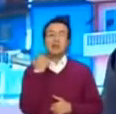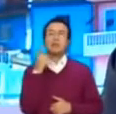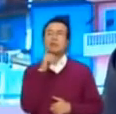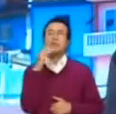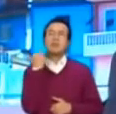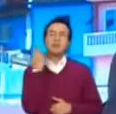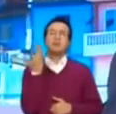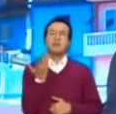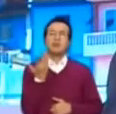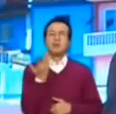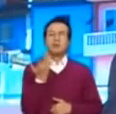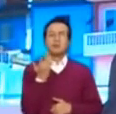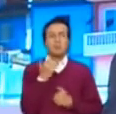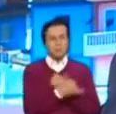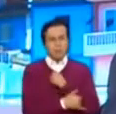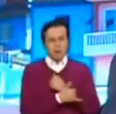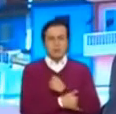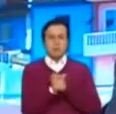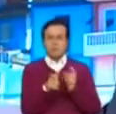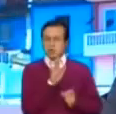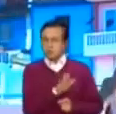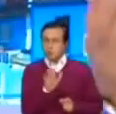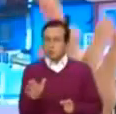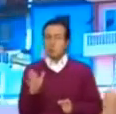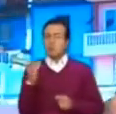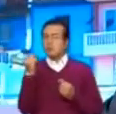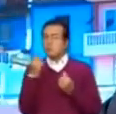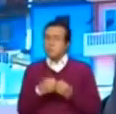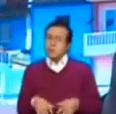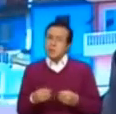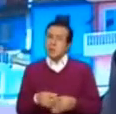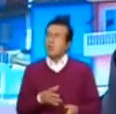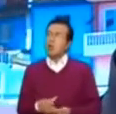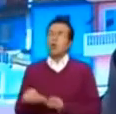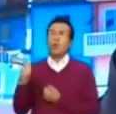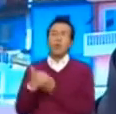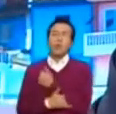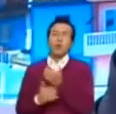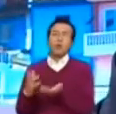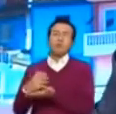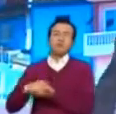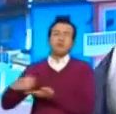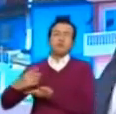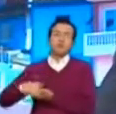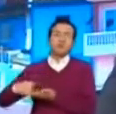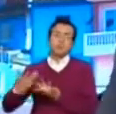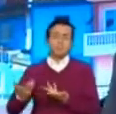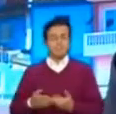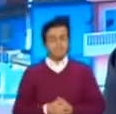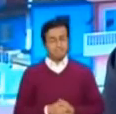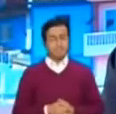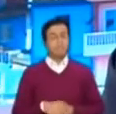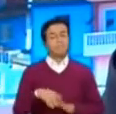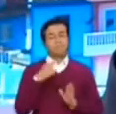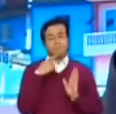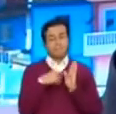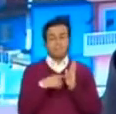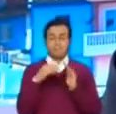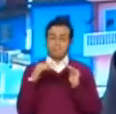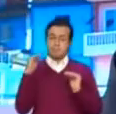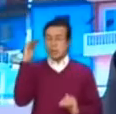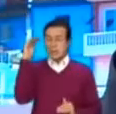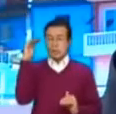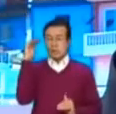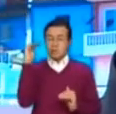esto somos los países, los ciudadanos. Uno de los elementos fundamentales para bajar las brechas de